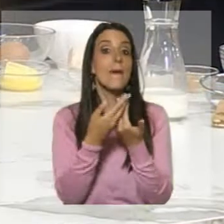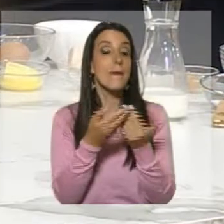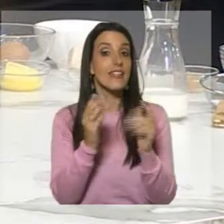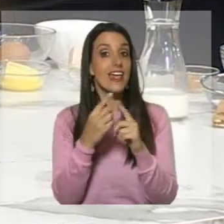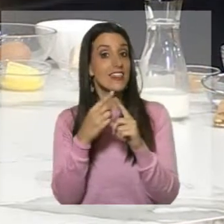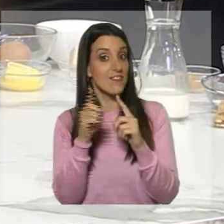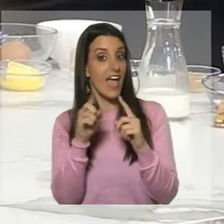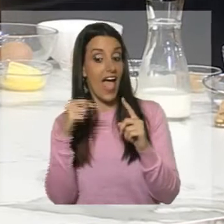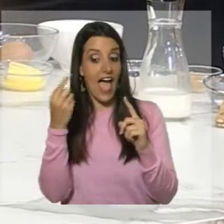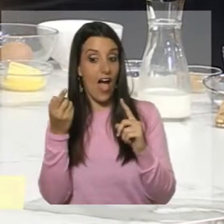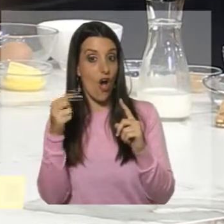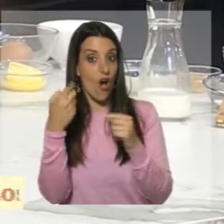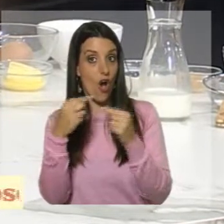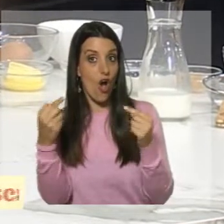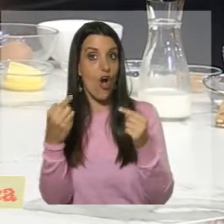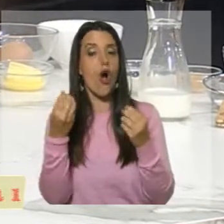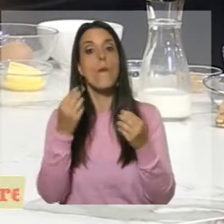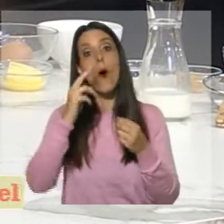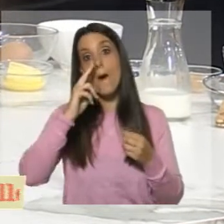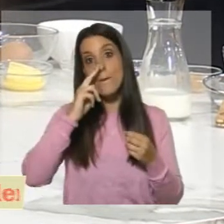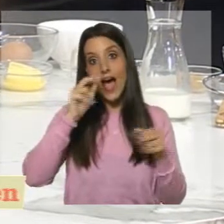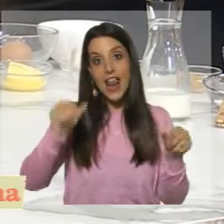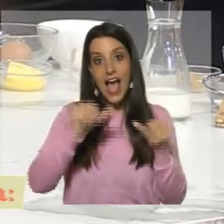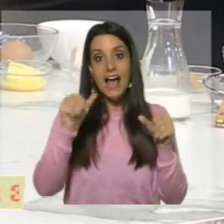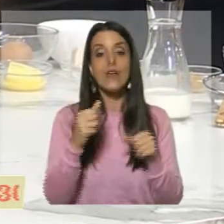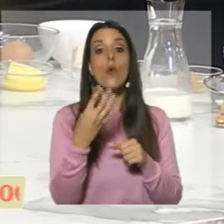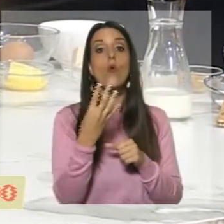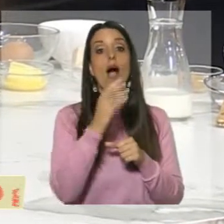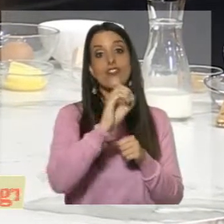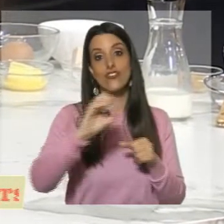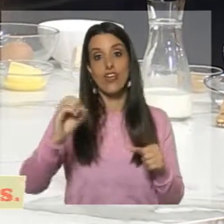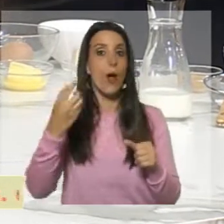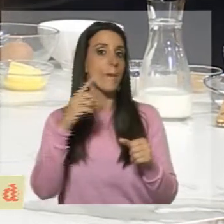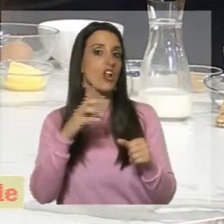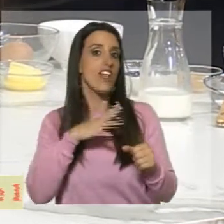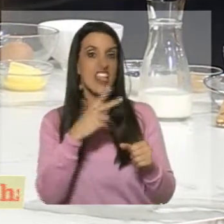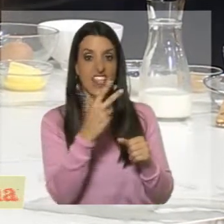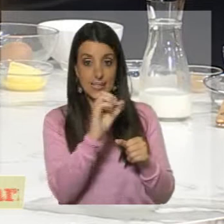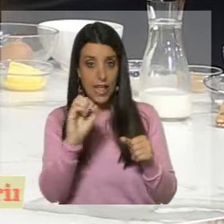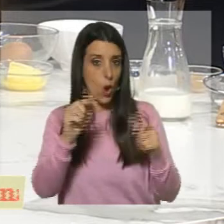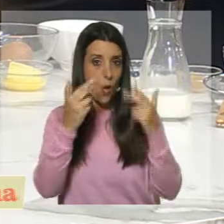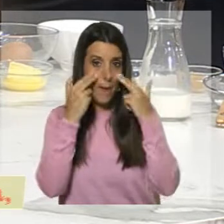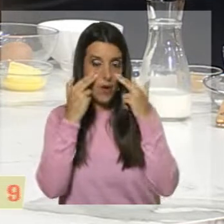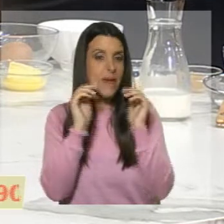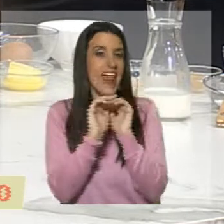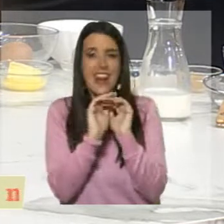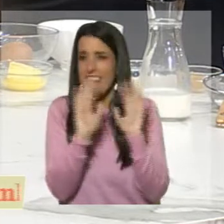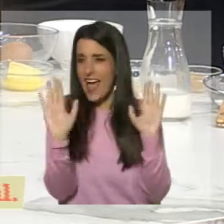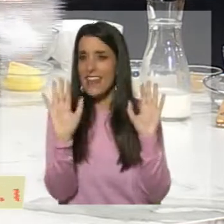veces que hacemos cosas así tipo panaderas, vamos a usar harina 4 ceros. Bien. Pero si tenés 3 ceros no pasa nada, también lo puedes hacer y te va a quedar